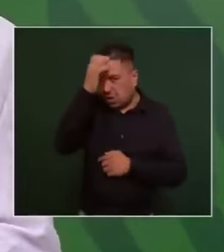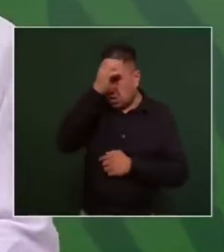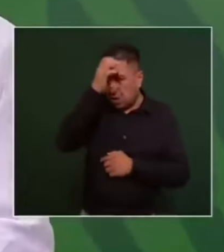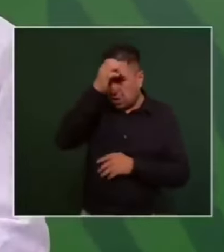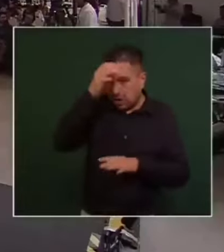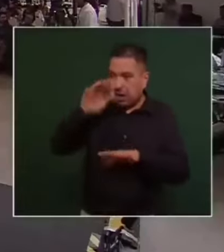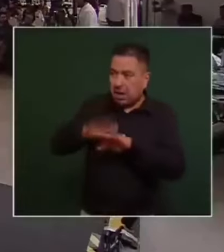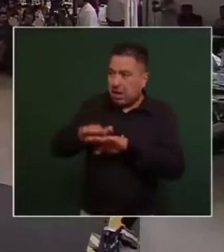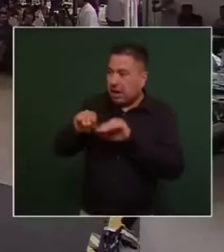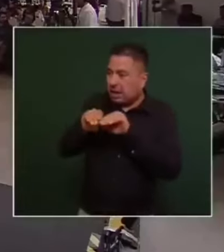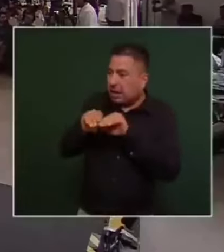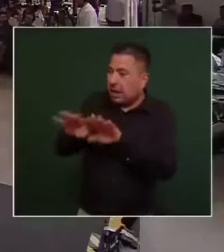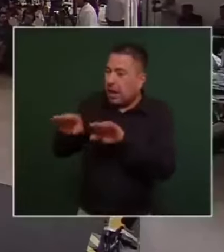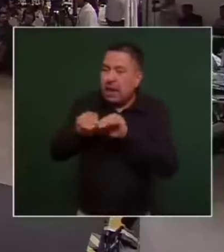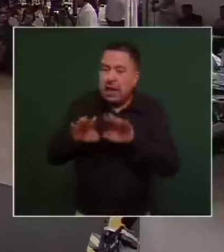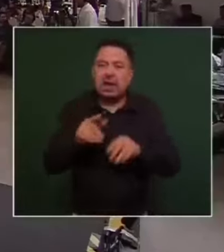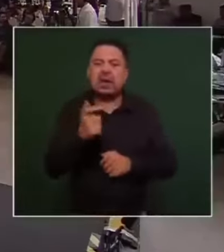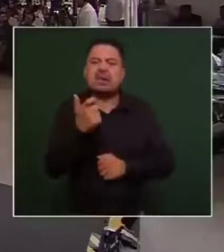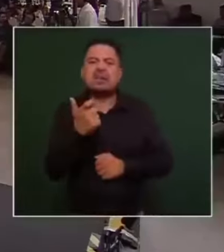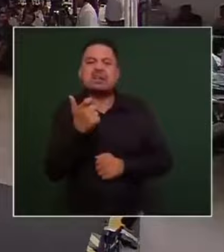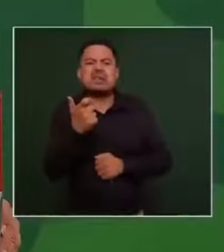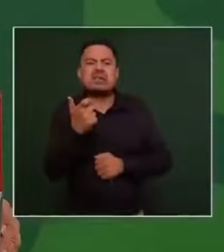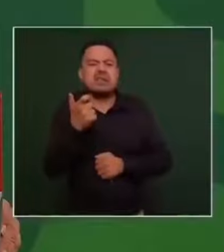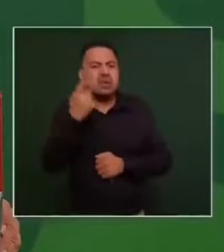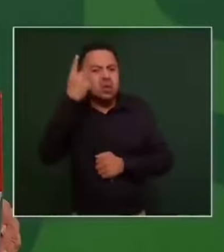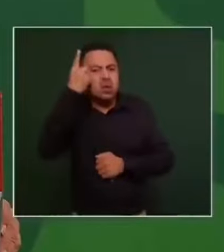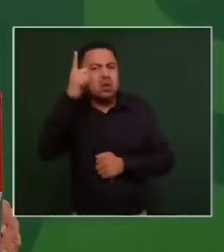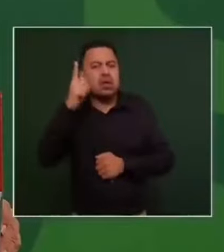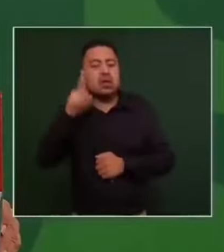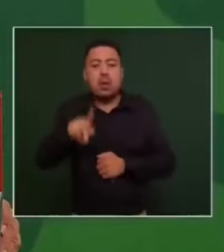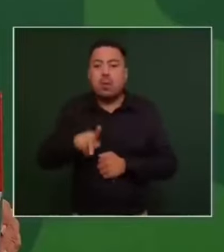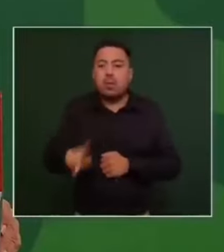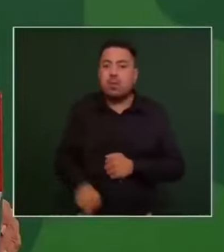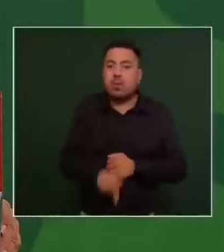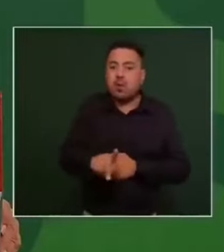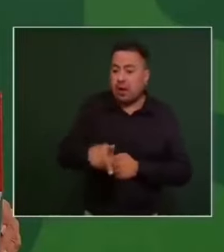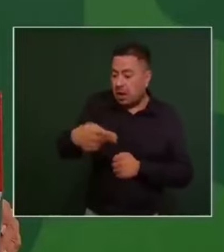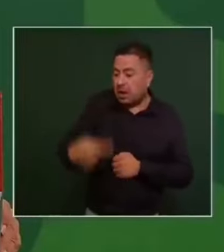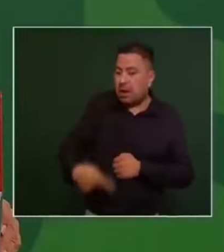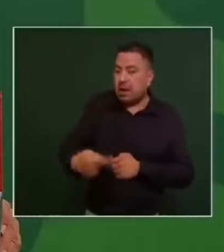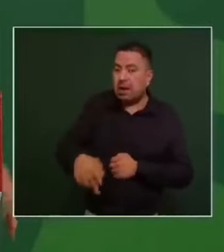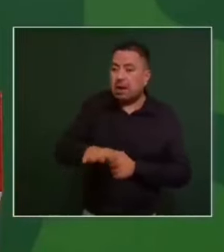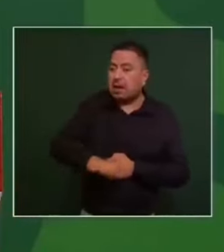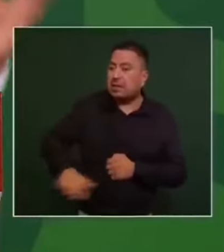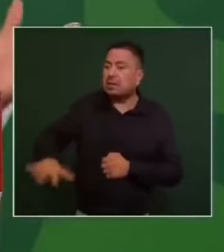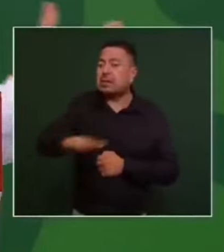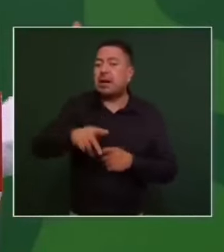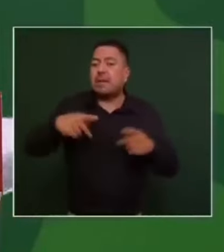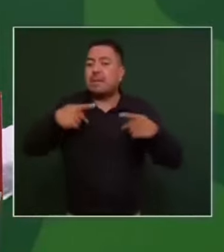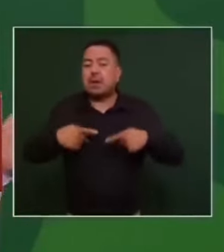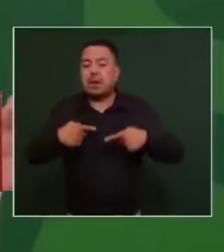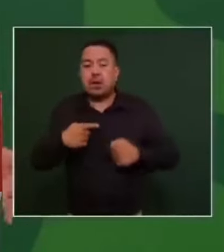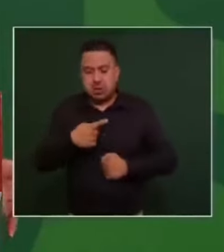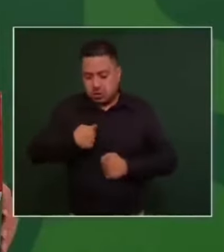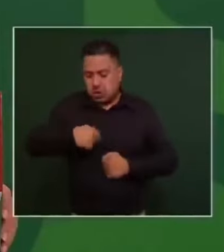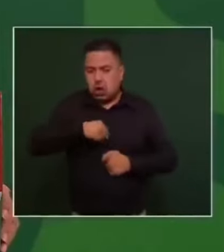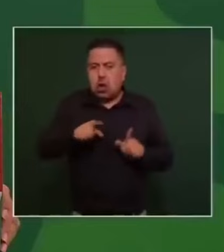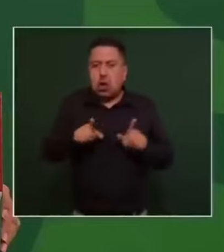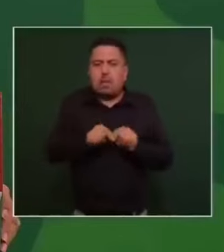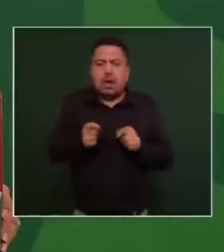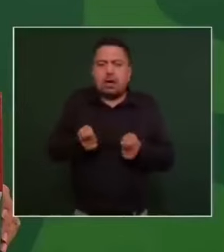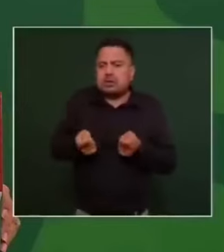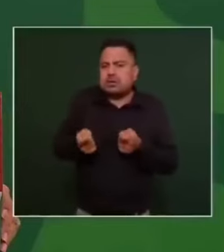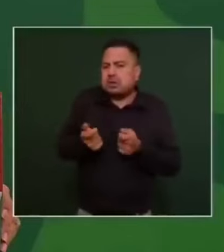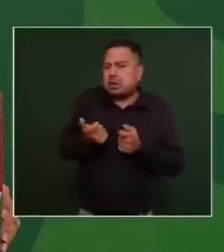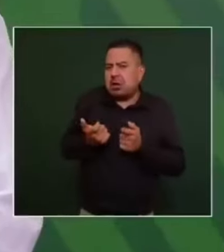aclarando de que el presupuesto es dinero del pueblo. Claro, nosotros somos simplemente administradores,